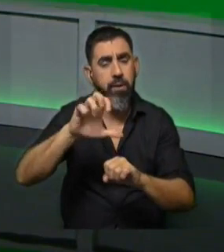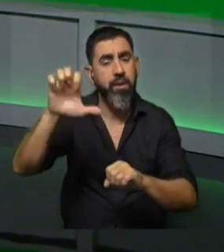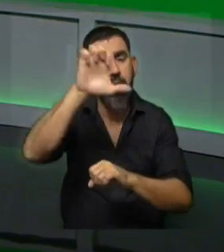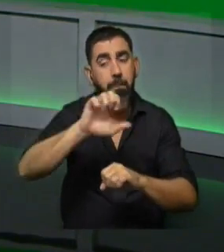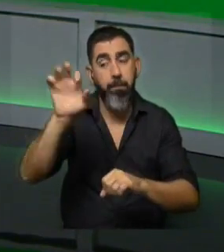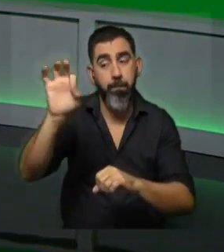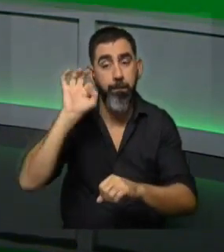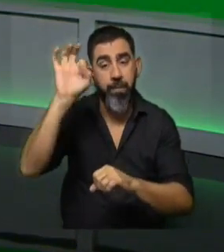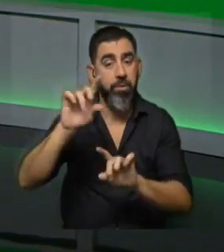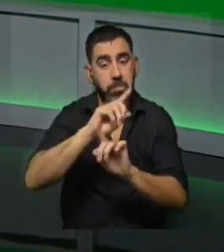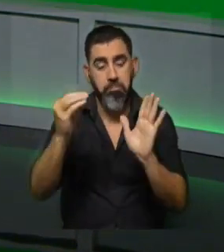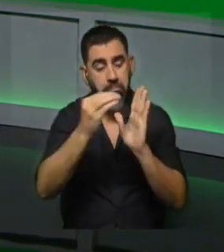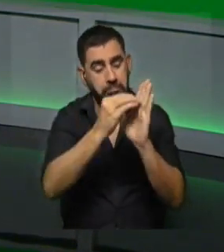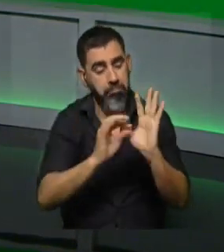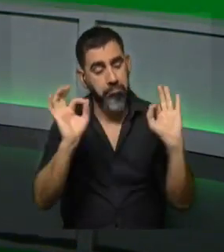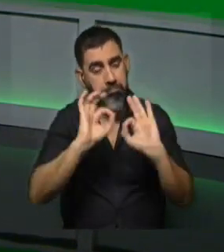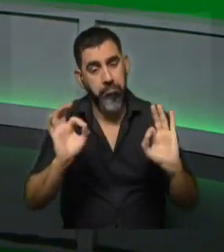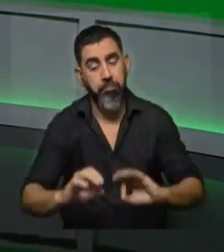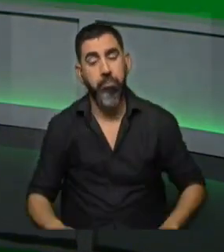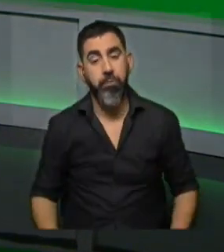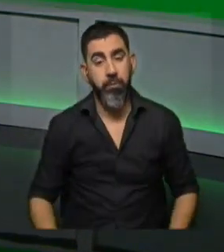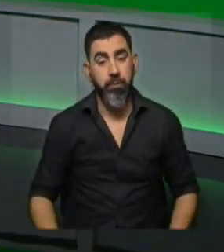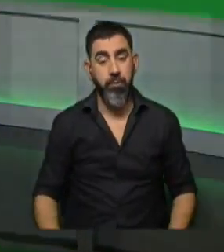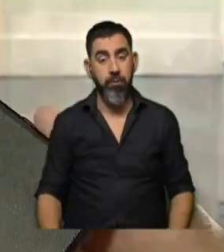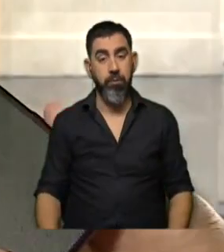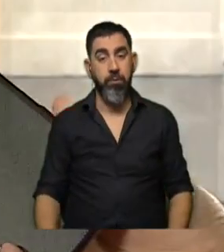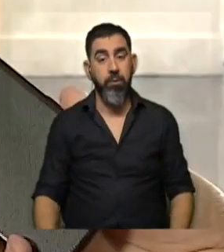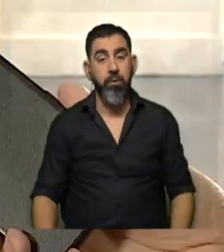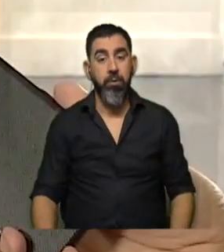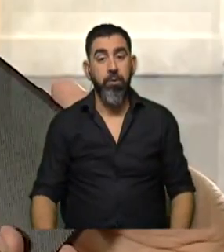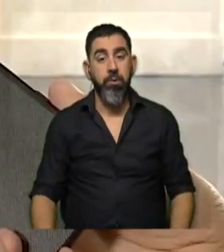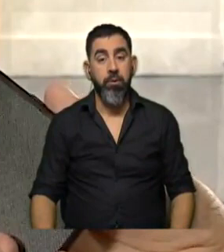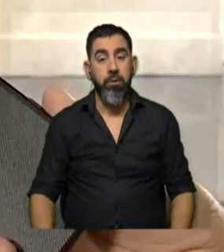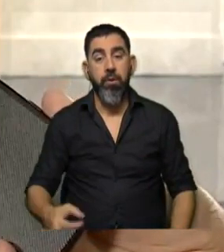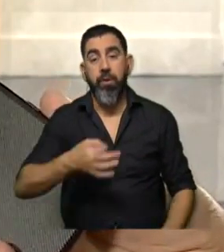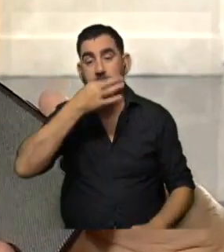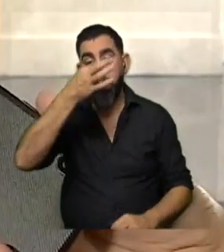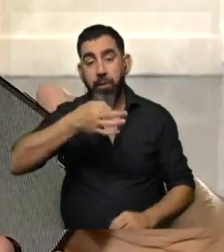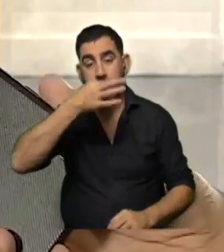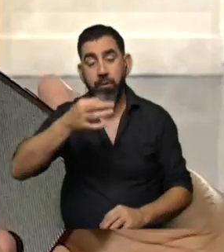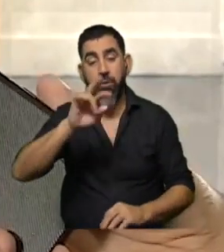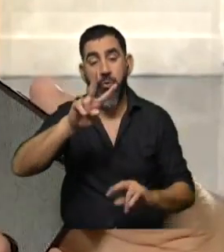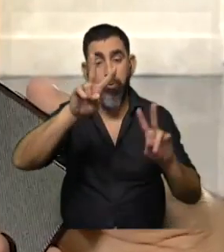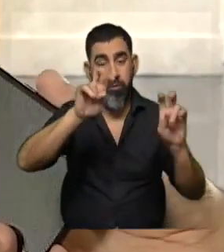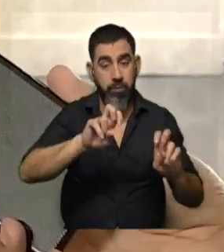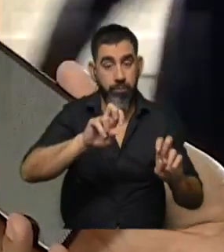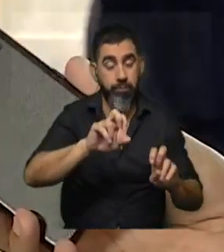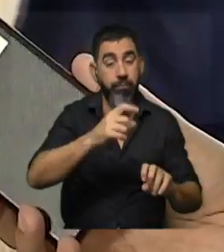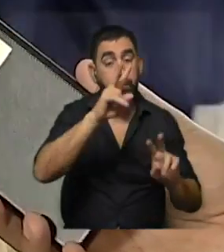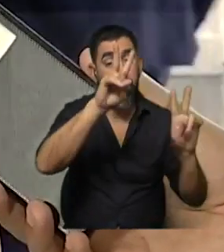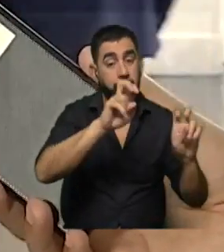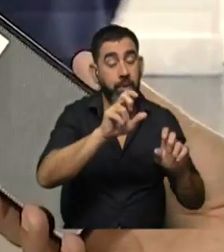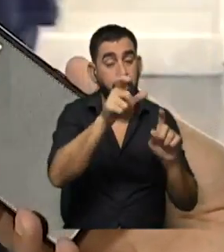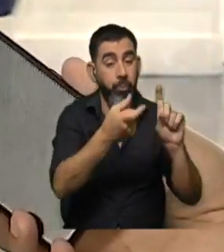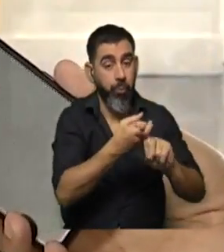de legislador que no figuran En su declaración jurada la declaración es en estos casos tienen dos componentes el que corresponde